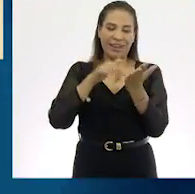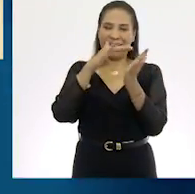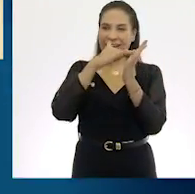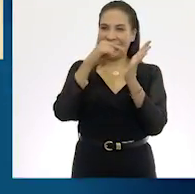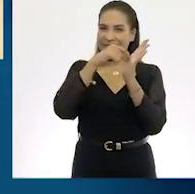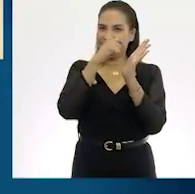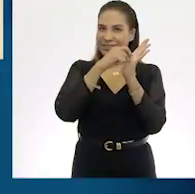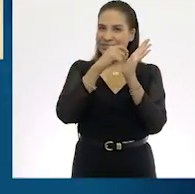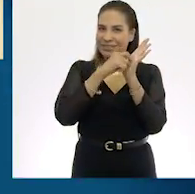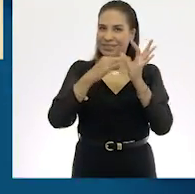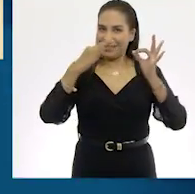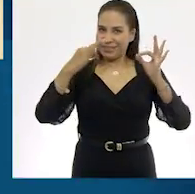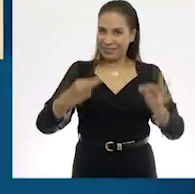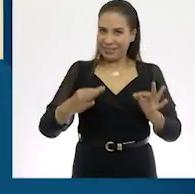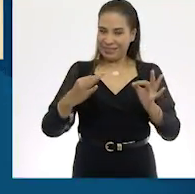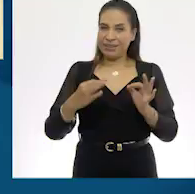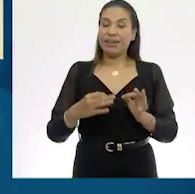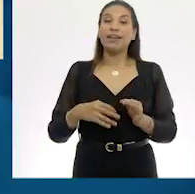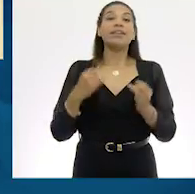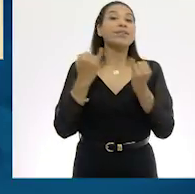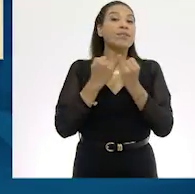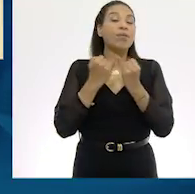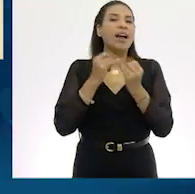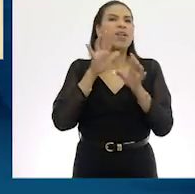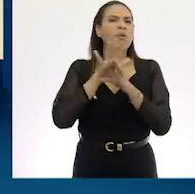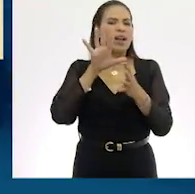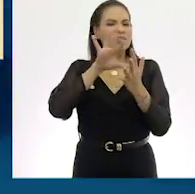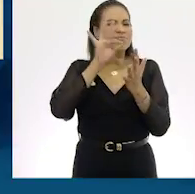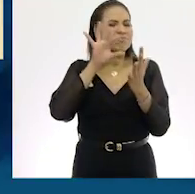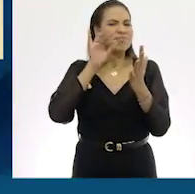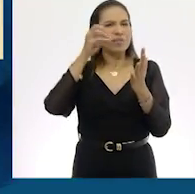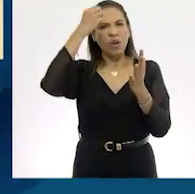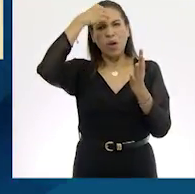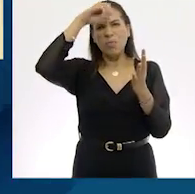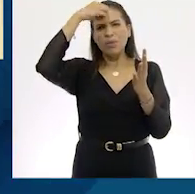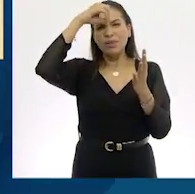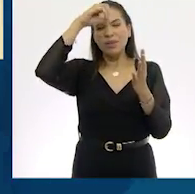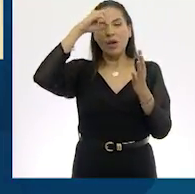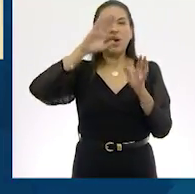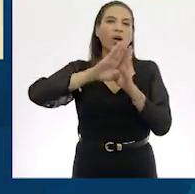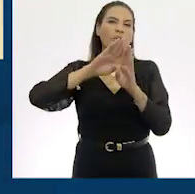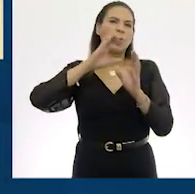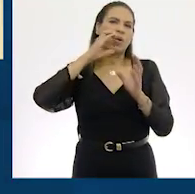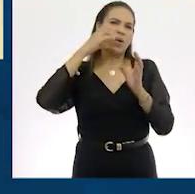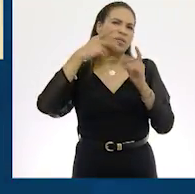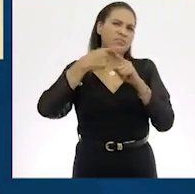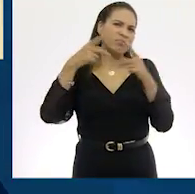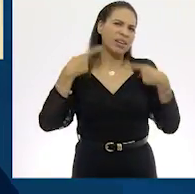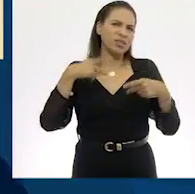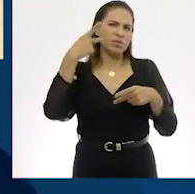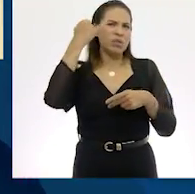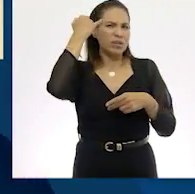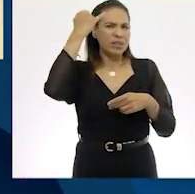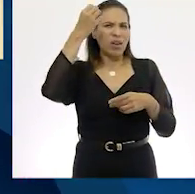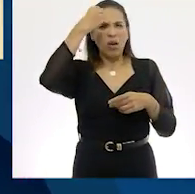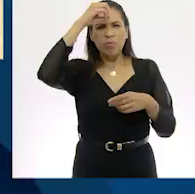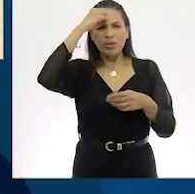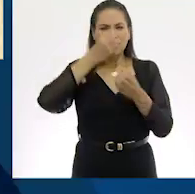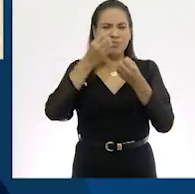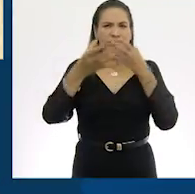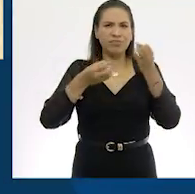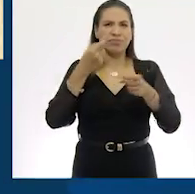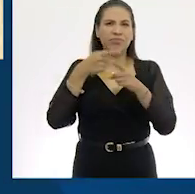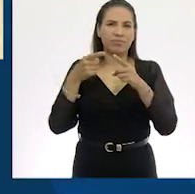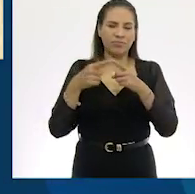original. Asimismo, se añaden las opciones o las opiniones o comentarios del propio lector, ampliando el